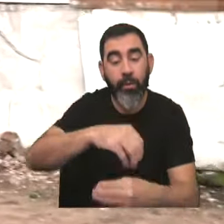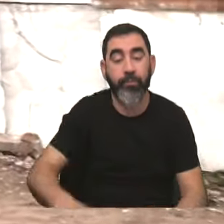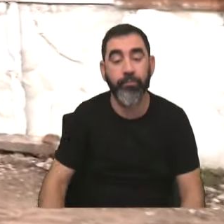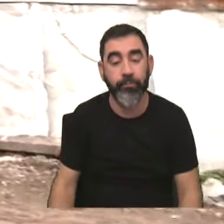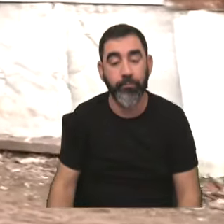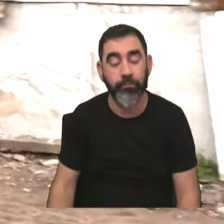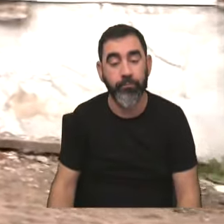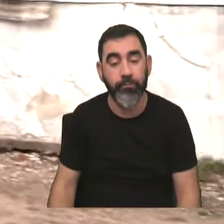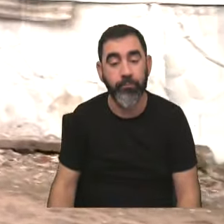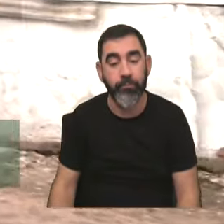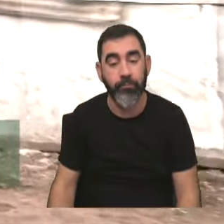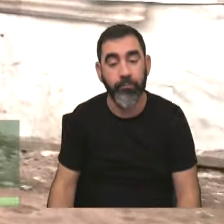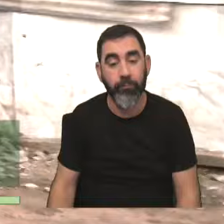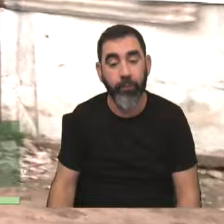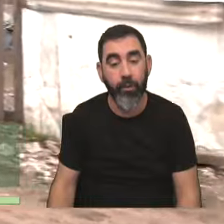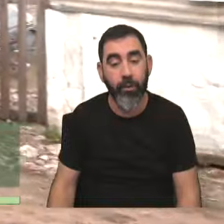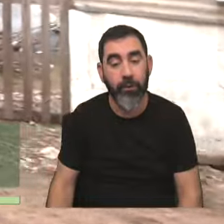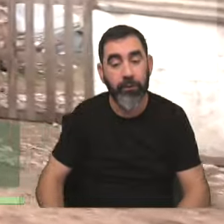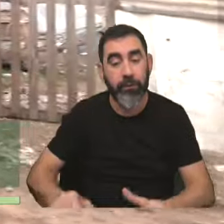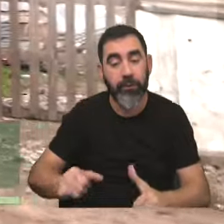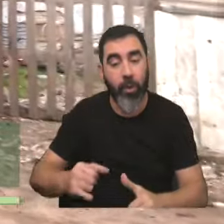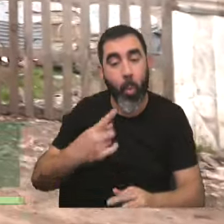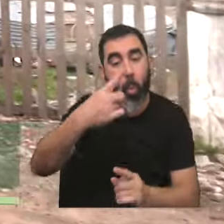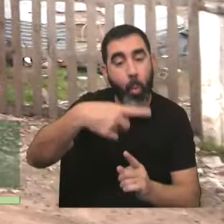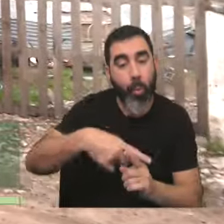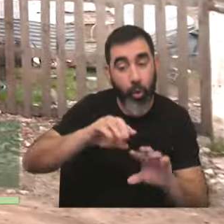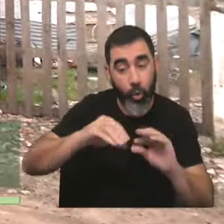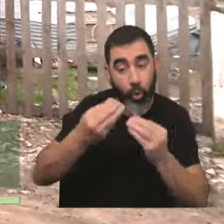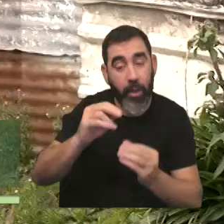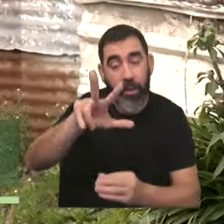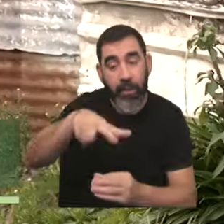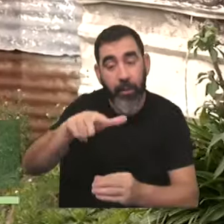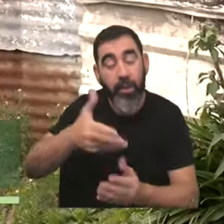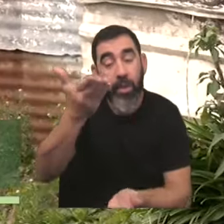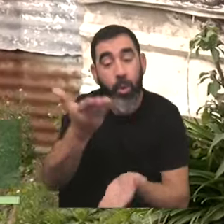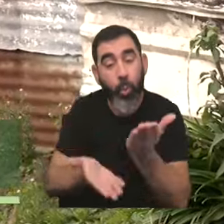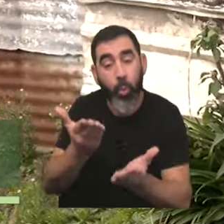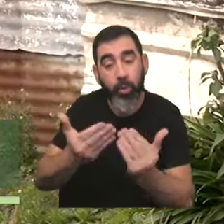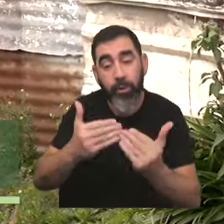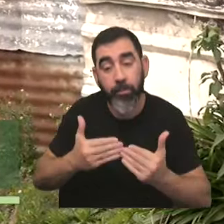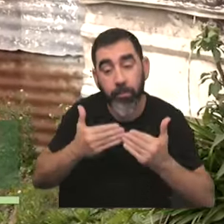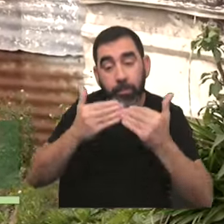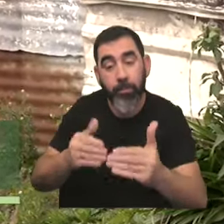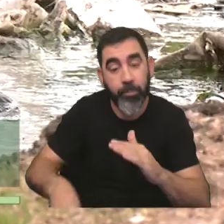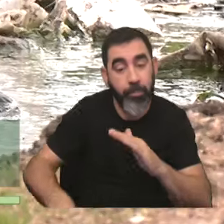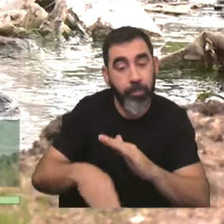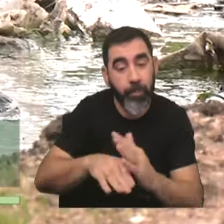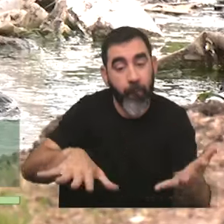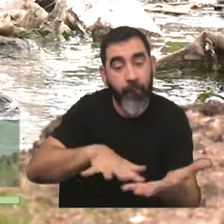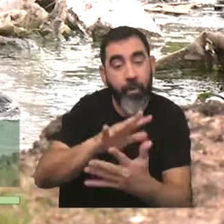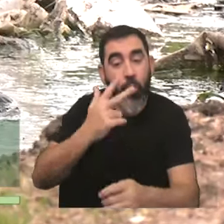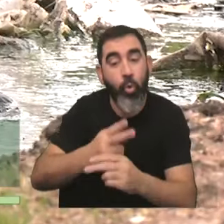familias ya pasó uno de los tres meses de prórroga que la justicia de paz concedió para aplazar el desalojo del barrio 3 de